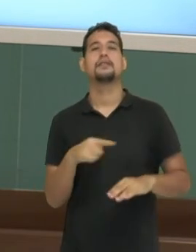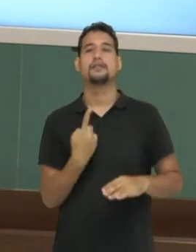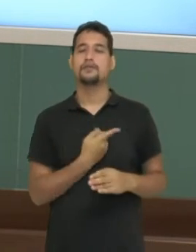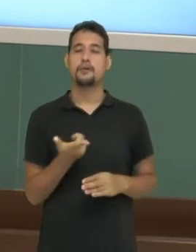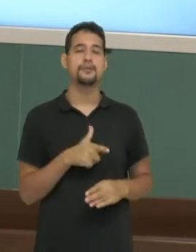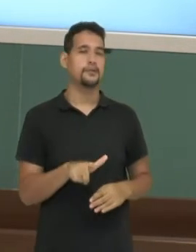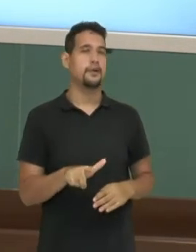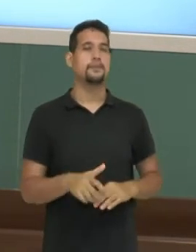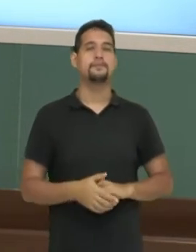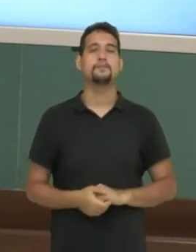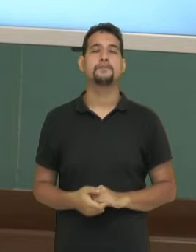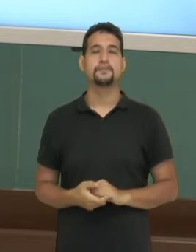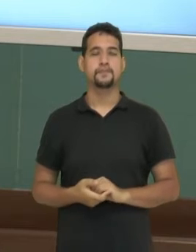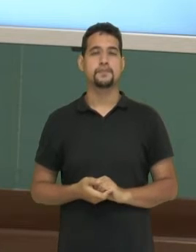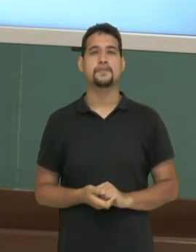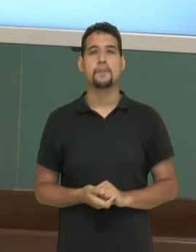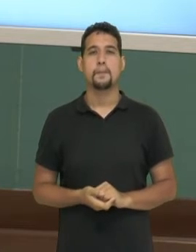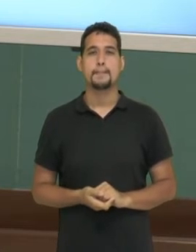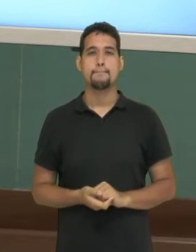seguir entonces.